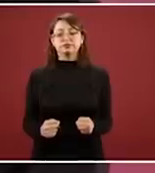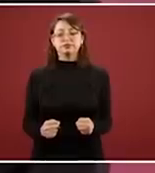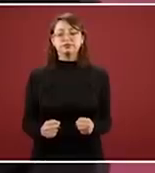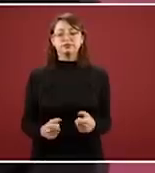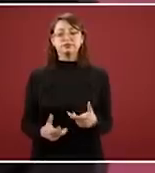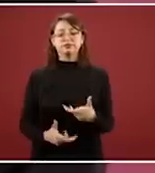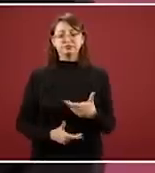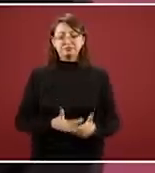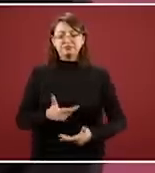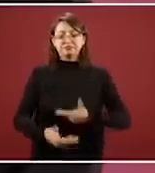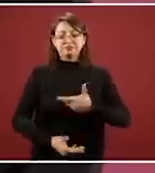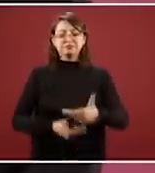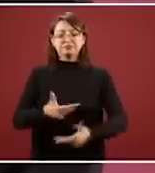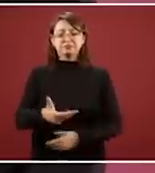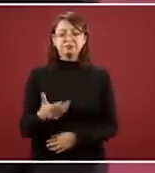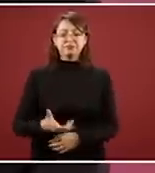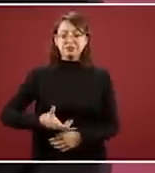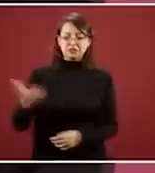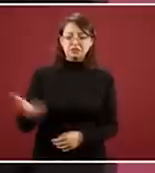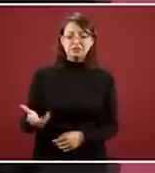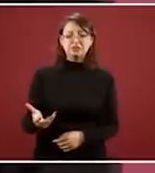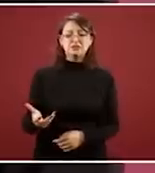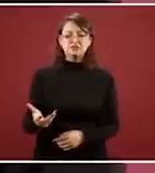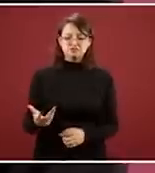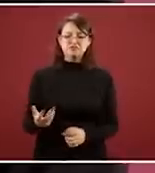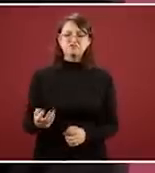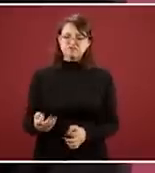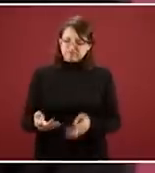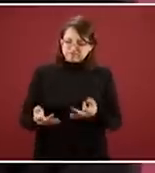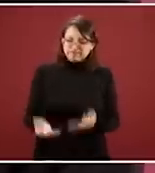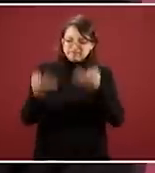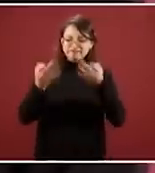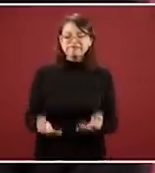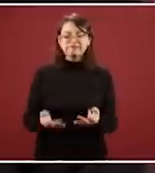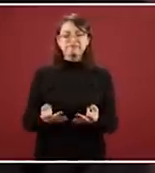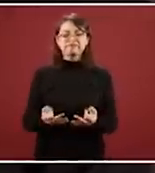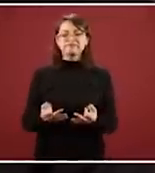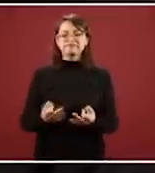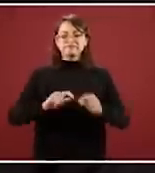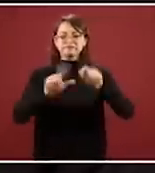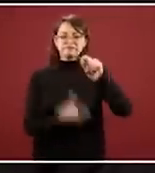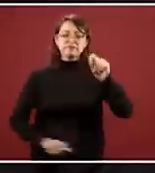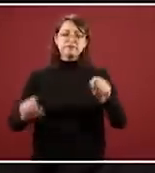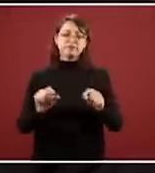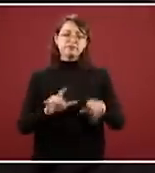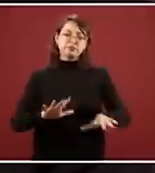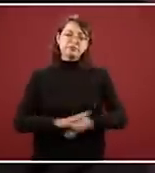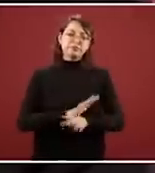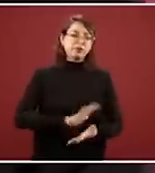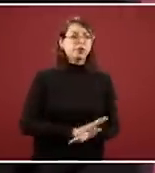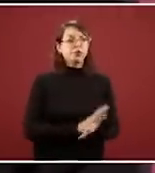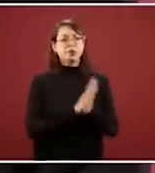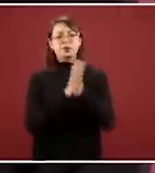la práctica con buenos resultados la transformación del país.